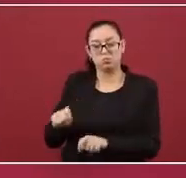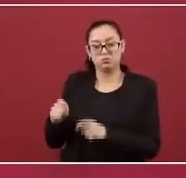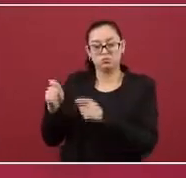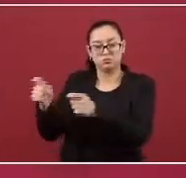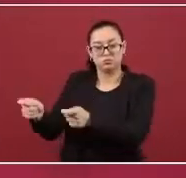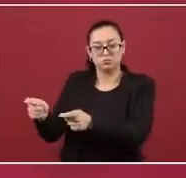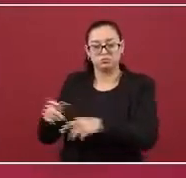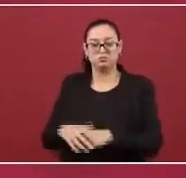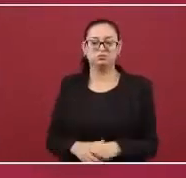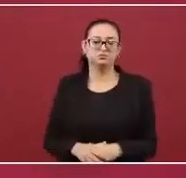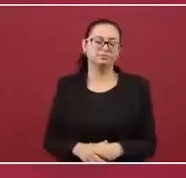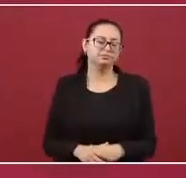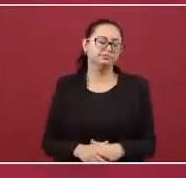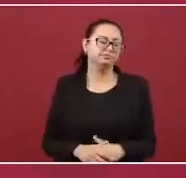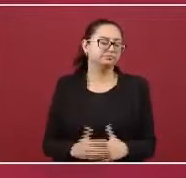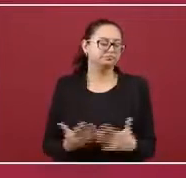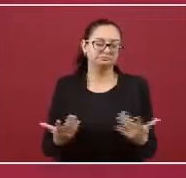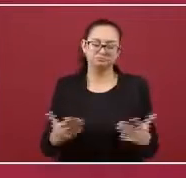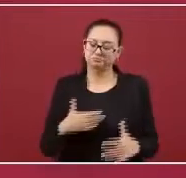encontrar muchos obstáculos,